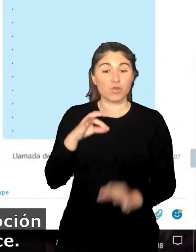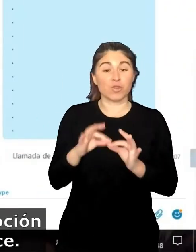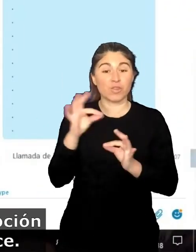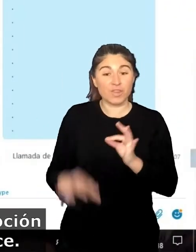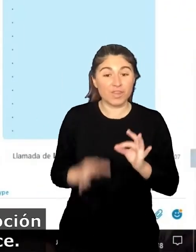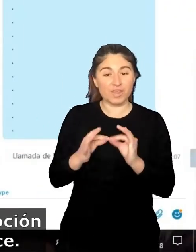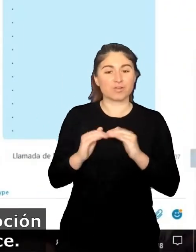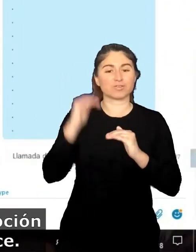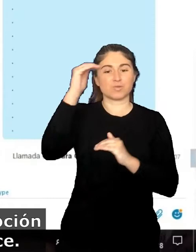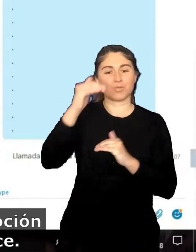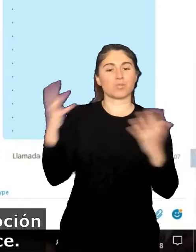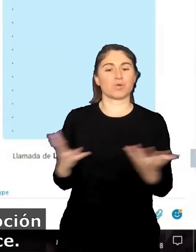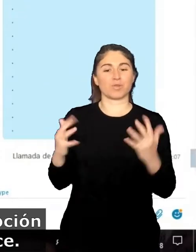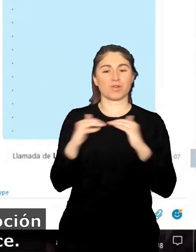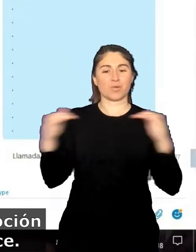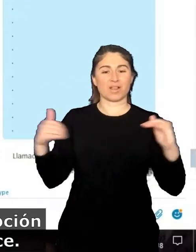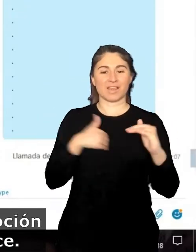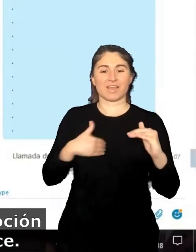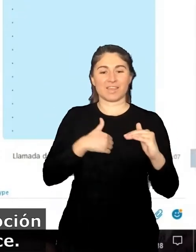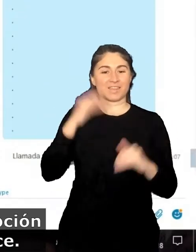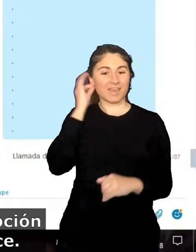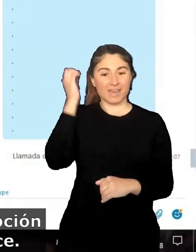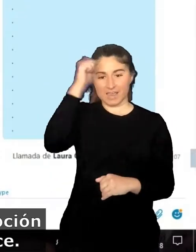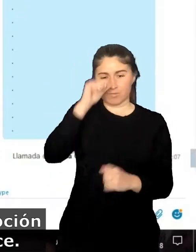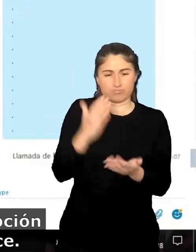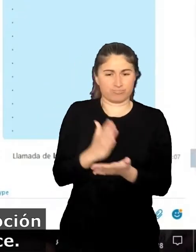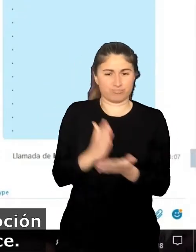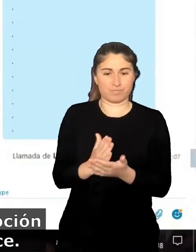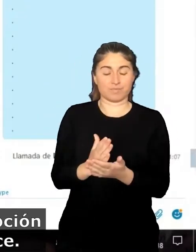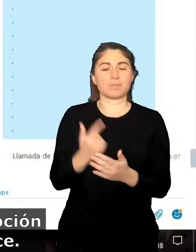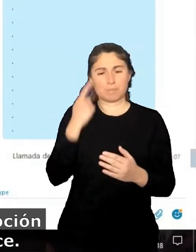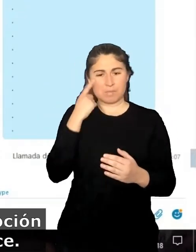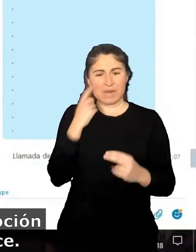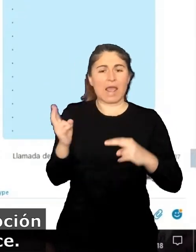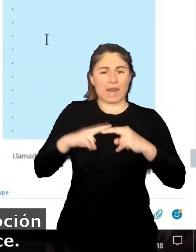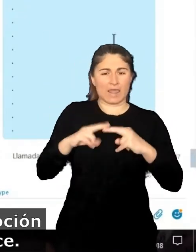haciendo el ciclo superior de promoción de igualdad de género mira, te paso el enlace